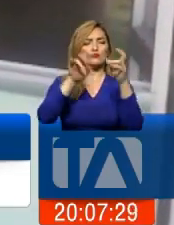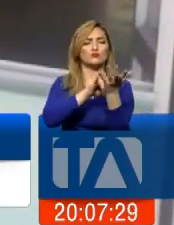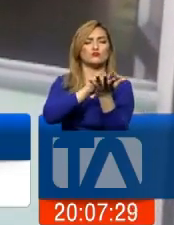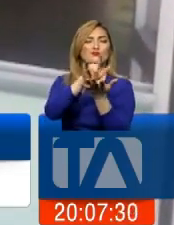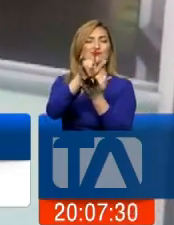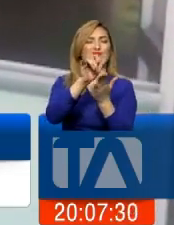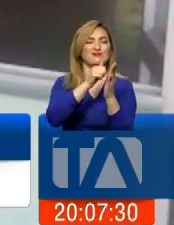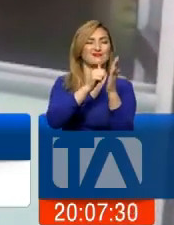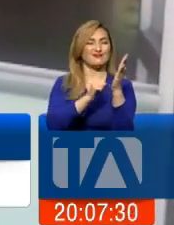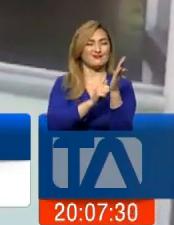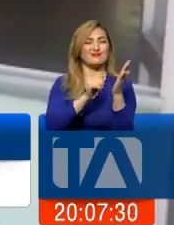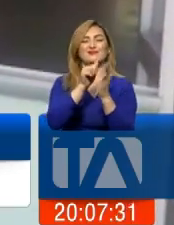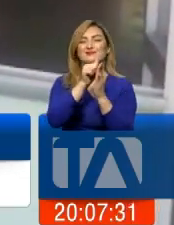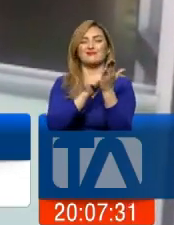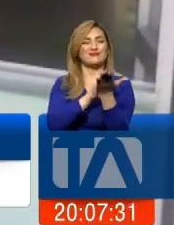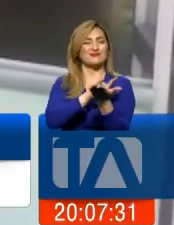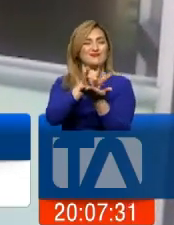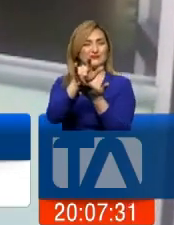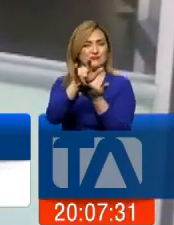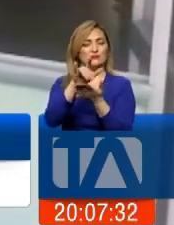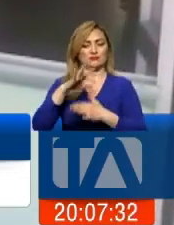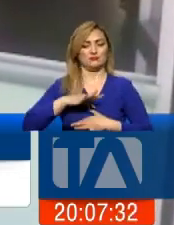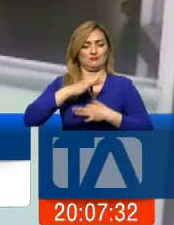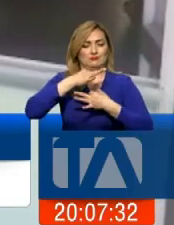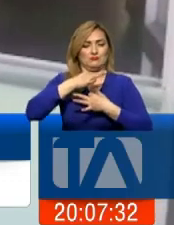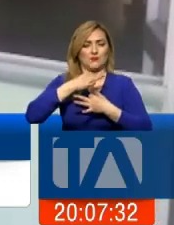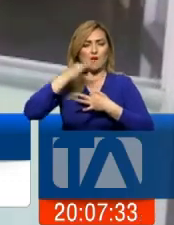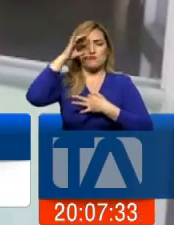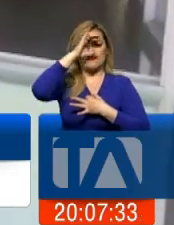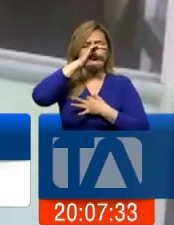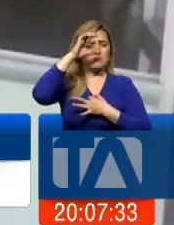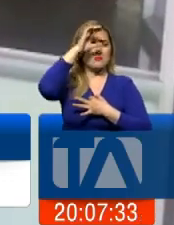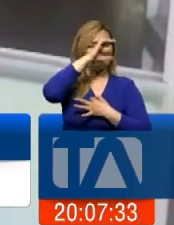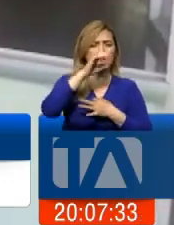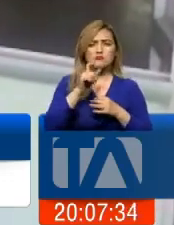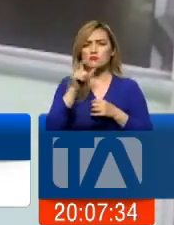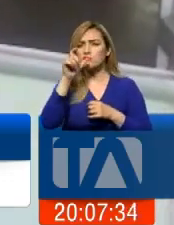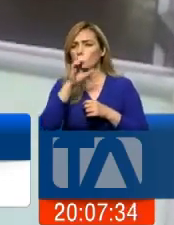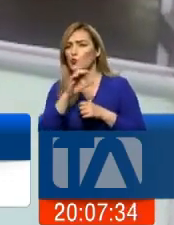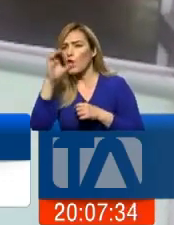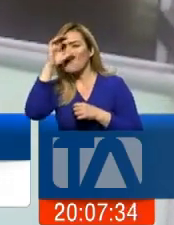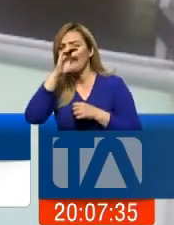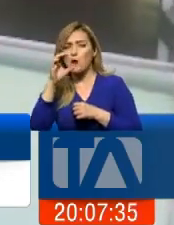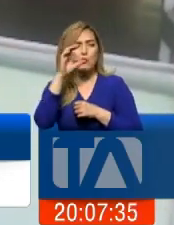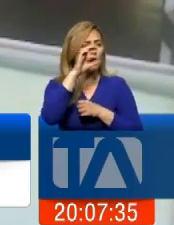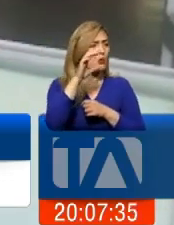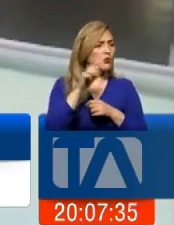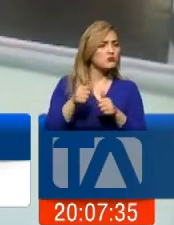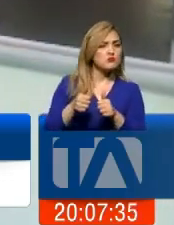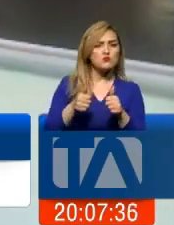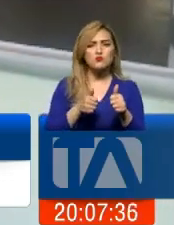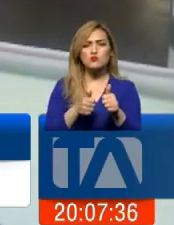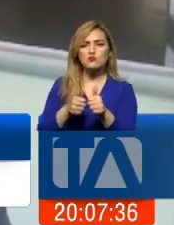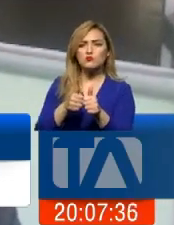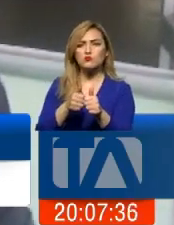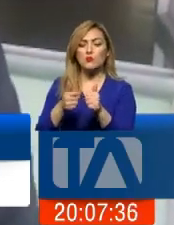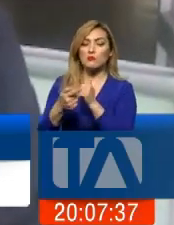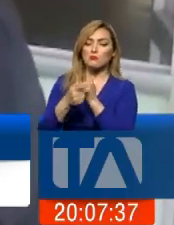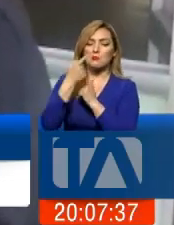aviación civil. Se está peinando la zona para encontrar algún otro elemento que podría ser compatible con un